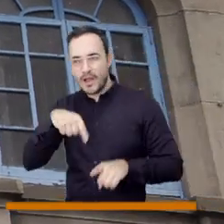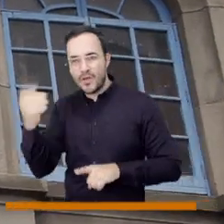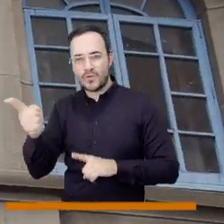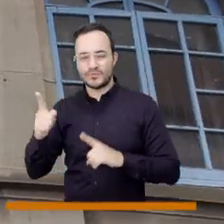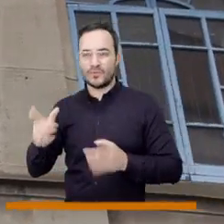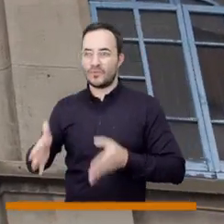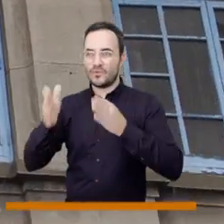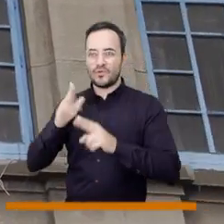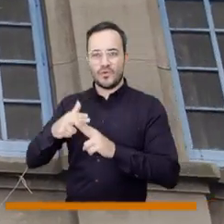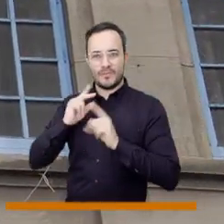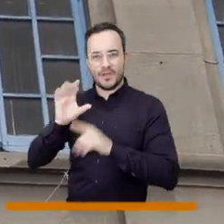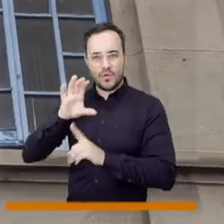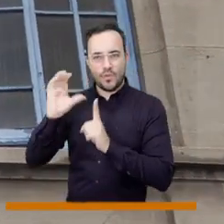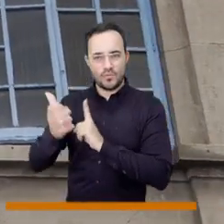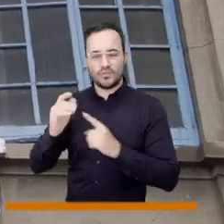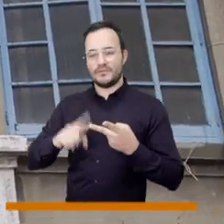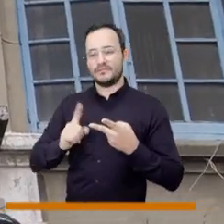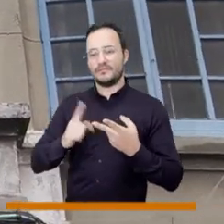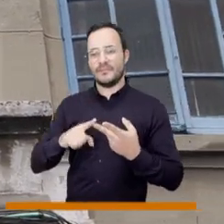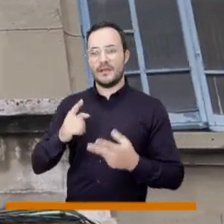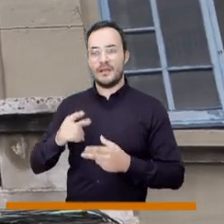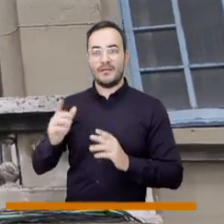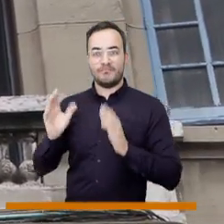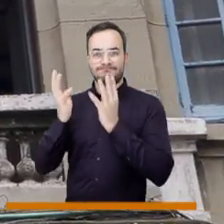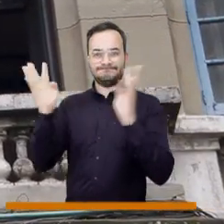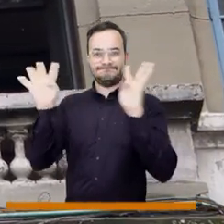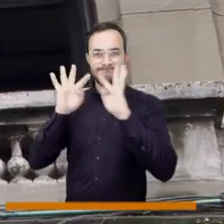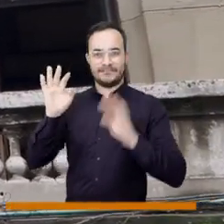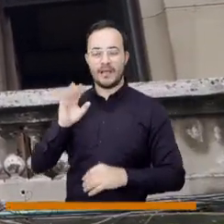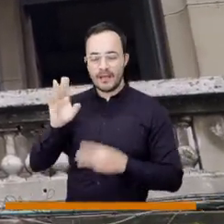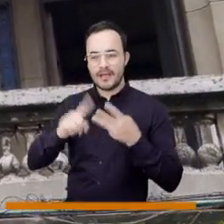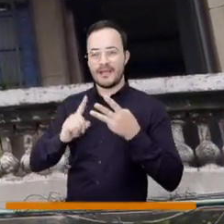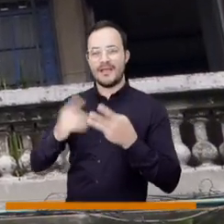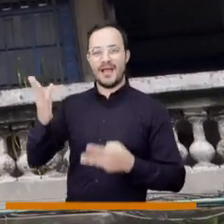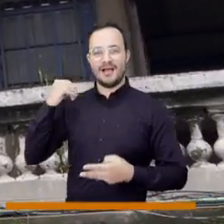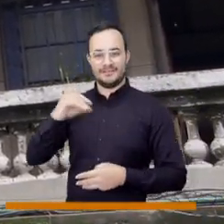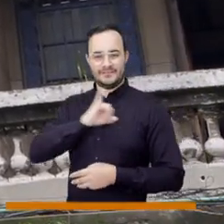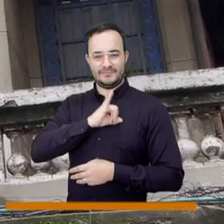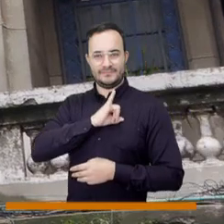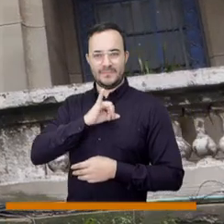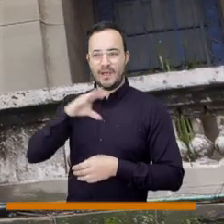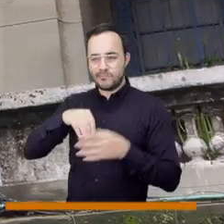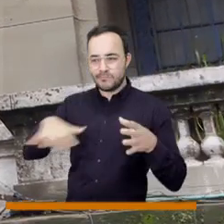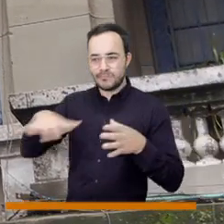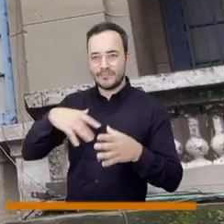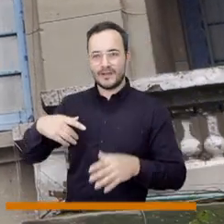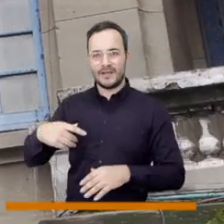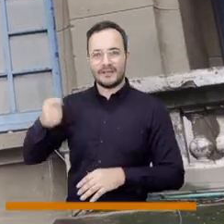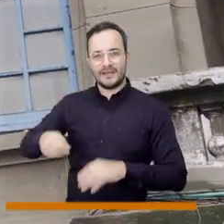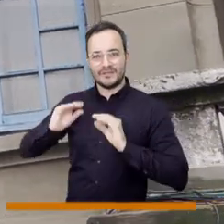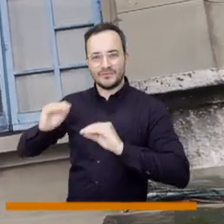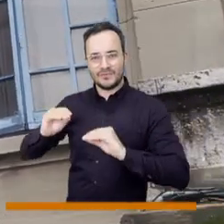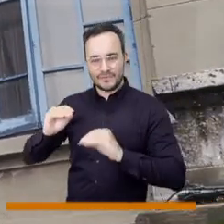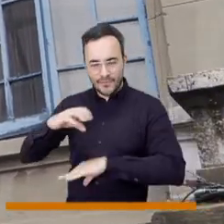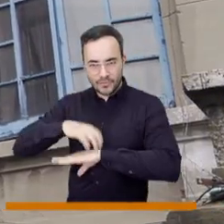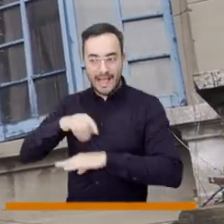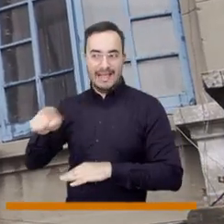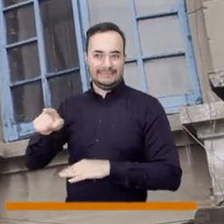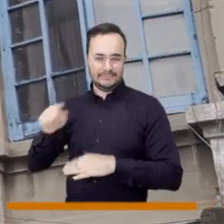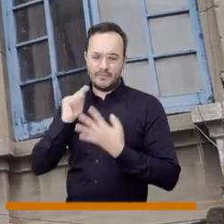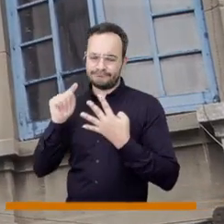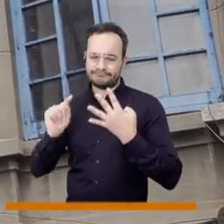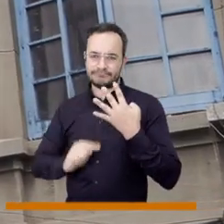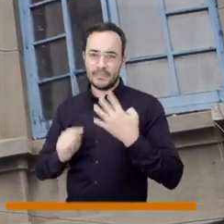del antigua Escuela de derecho es una casa de más o menos 100 años digo más o menos porque realmente está dentro de de sus obras que no son